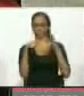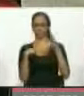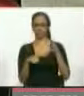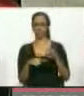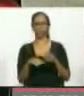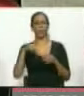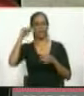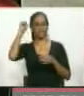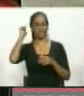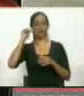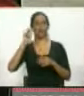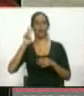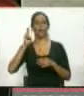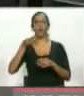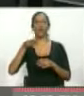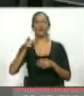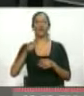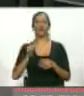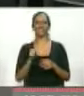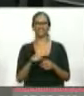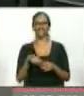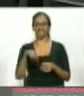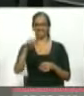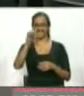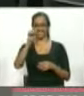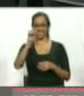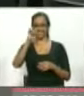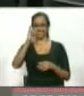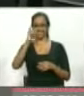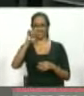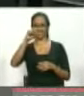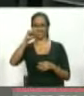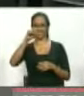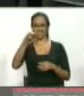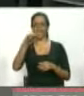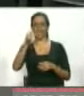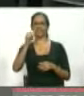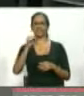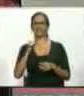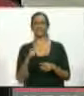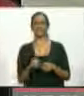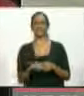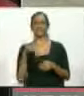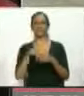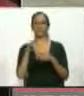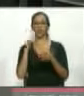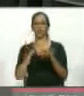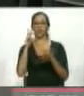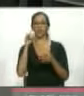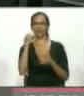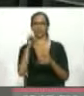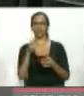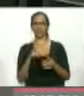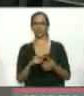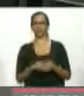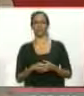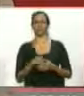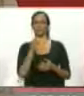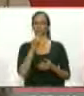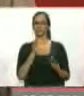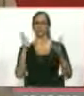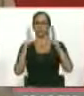fugas louis sin gas louis sin gas elecciones 2020 el pse está casco está muchacho bueno es muy buena noche